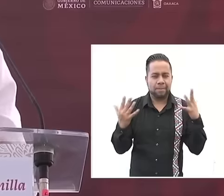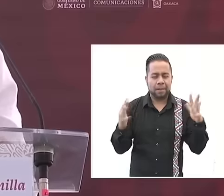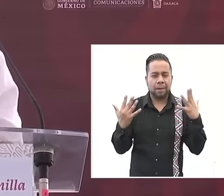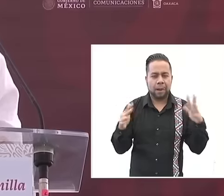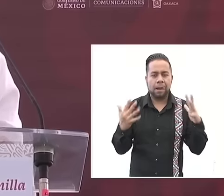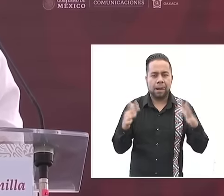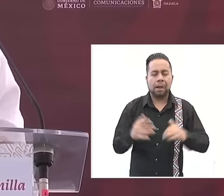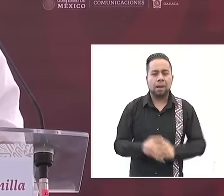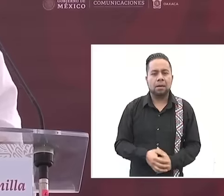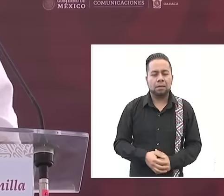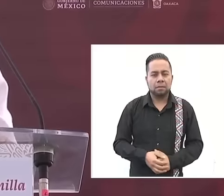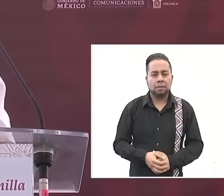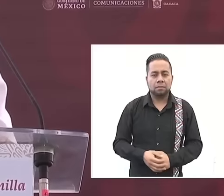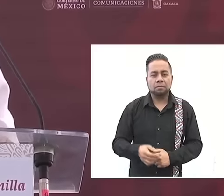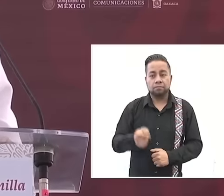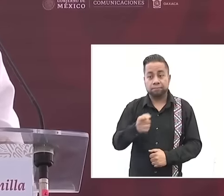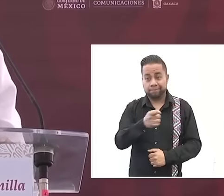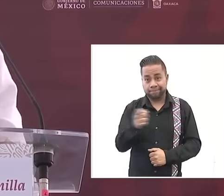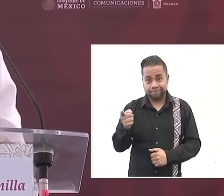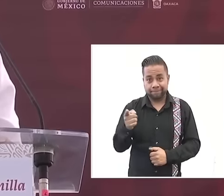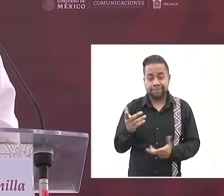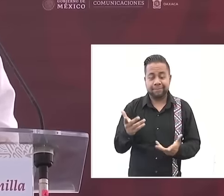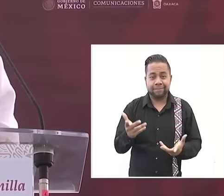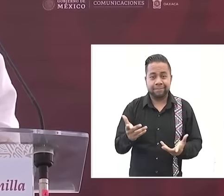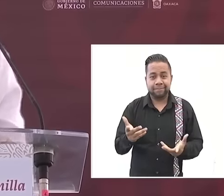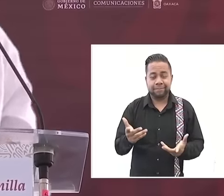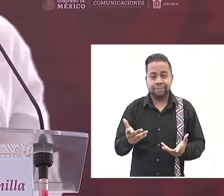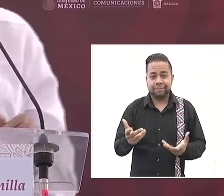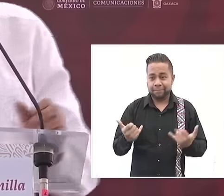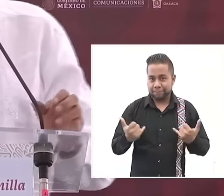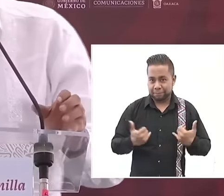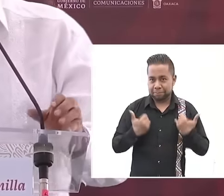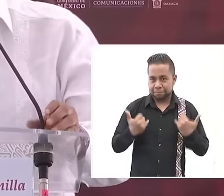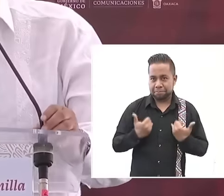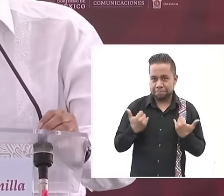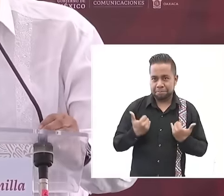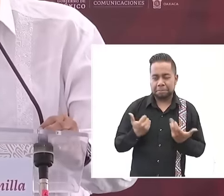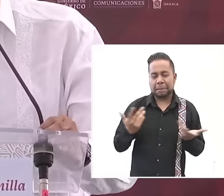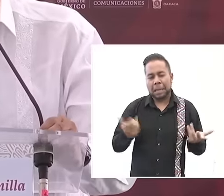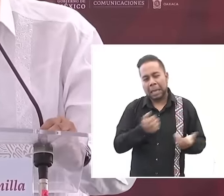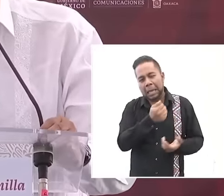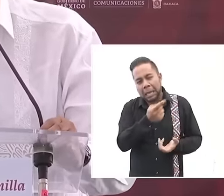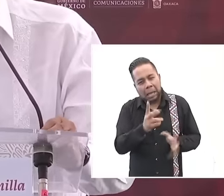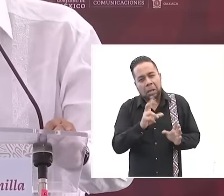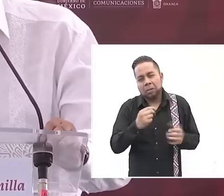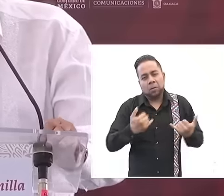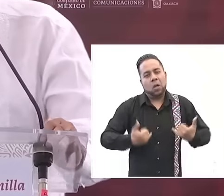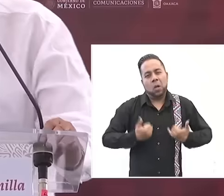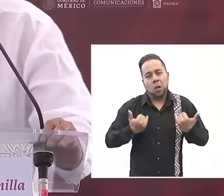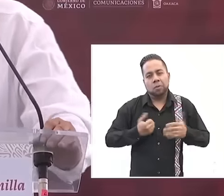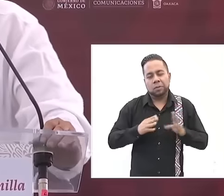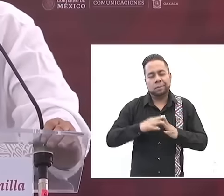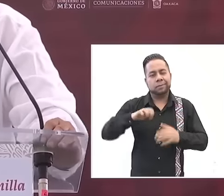Nada más para que los jóvenes y los que no somos tan jóvenes,